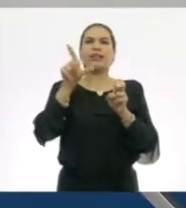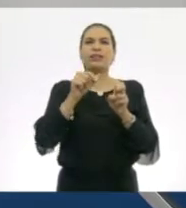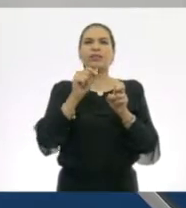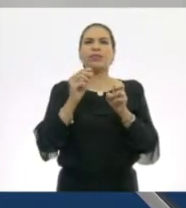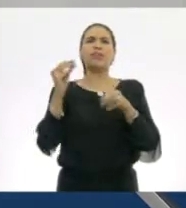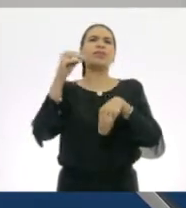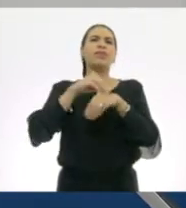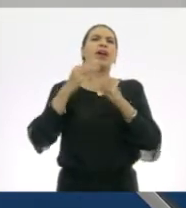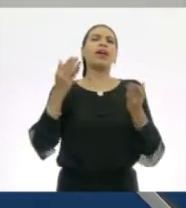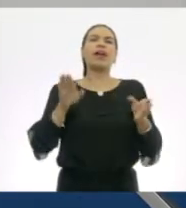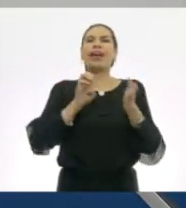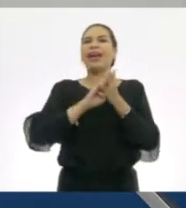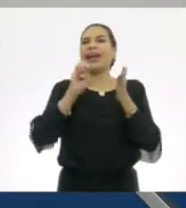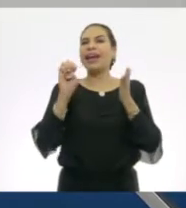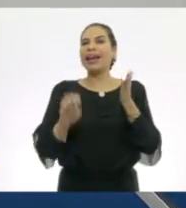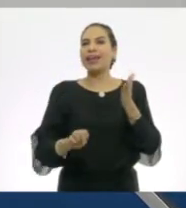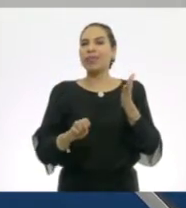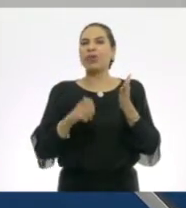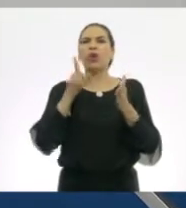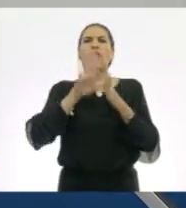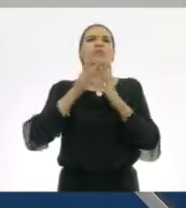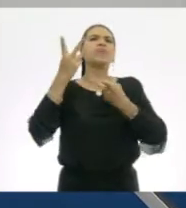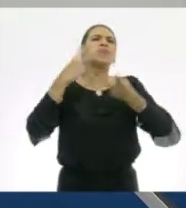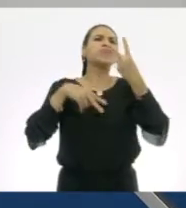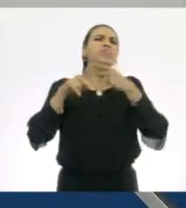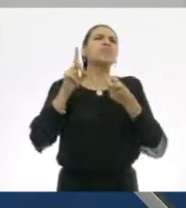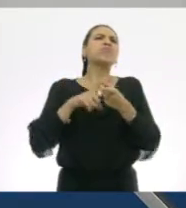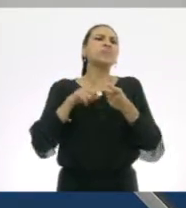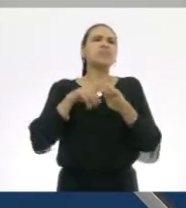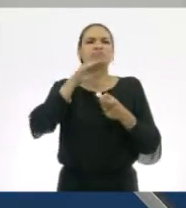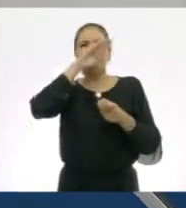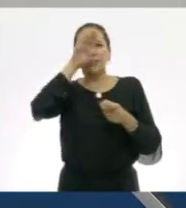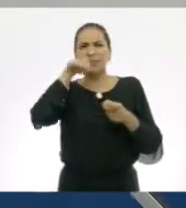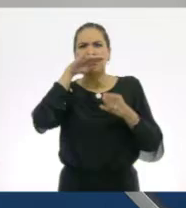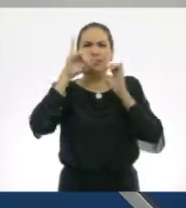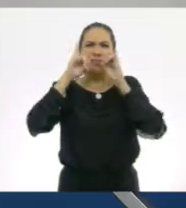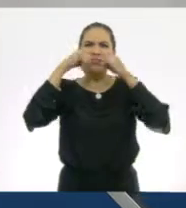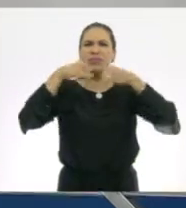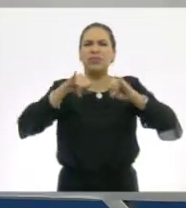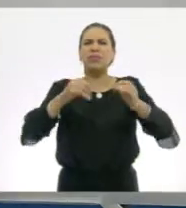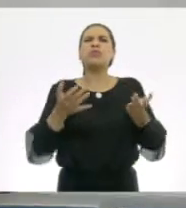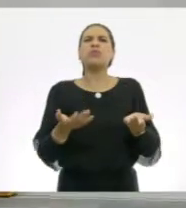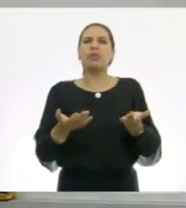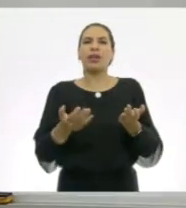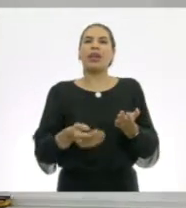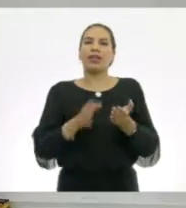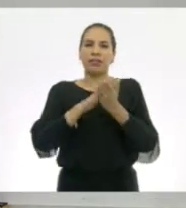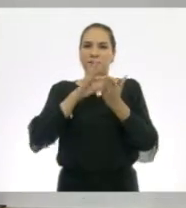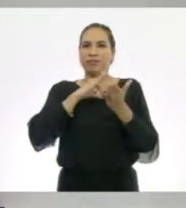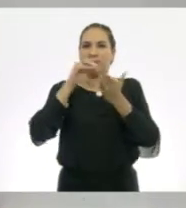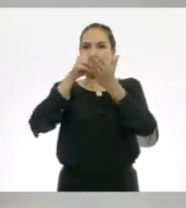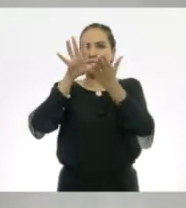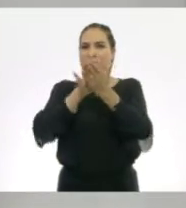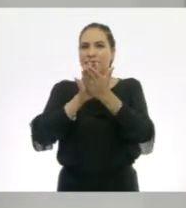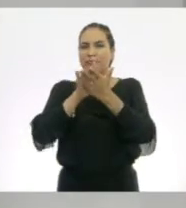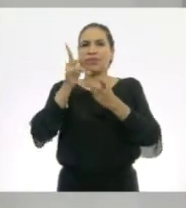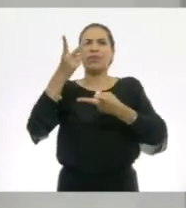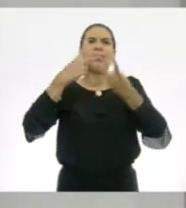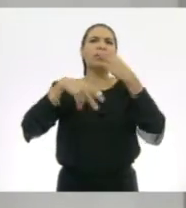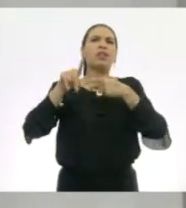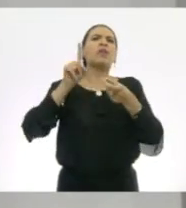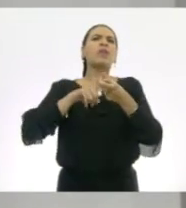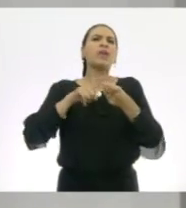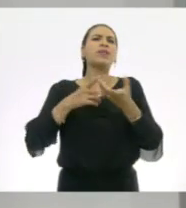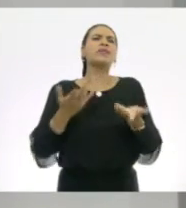poner, por ejemplo, su origen. ¿De dónde vienen los mamuts? Entonces, anotaremos origen